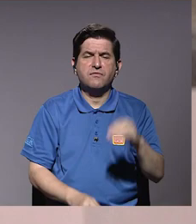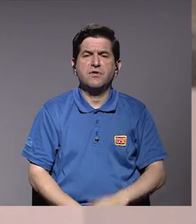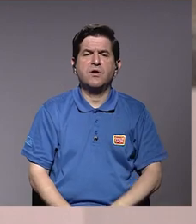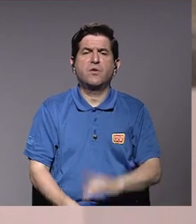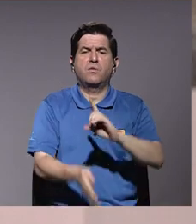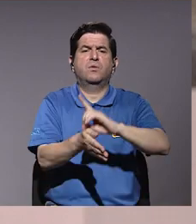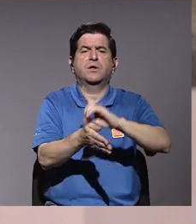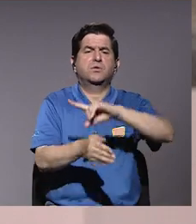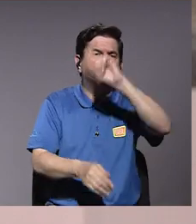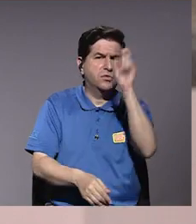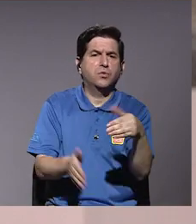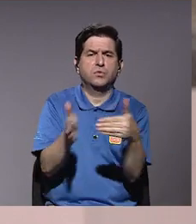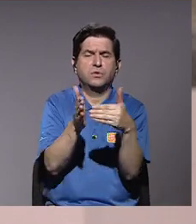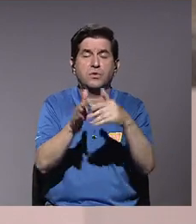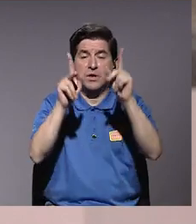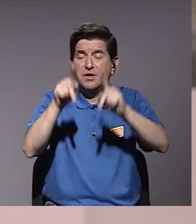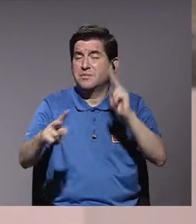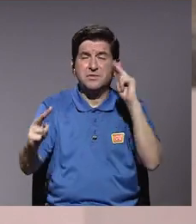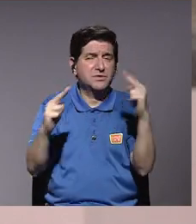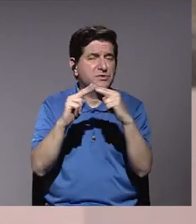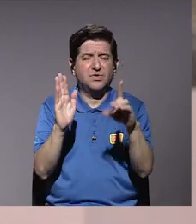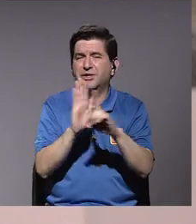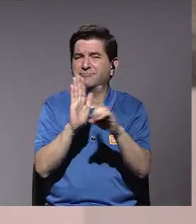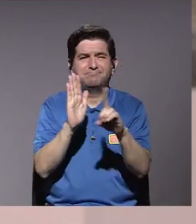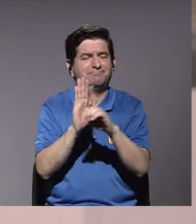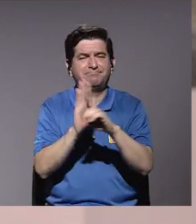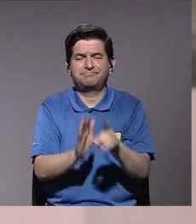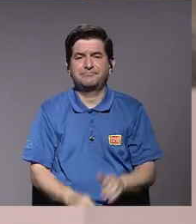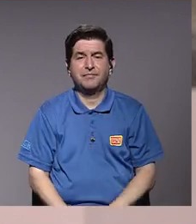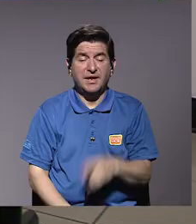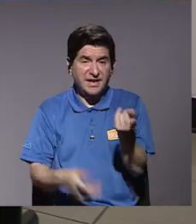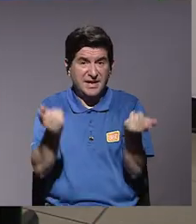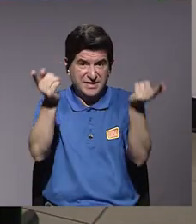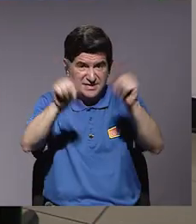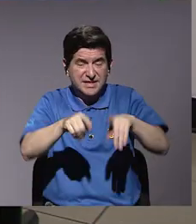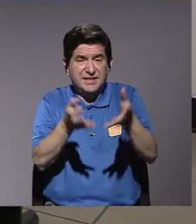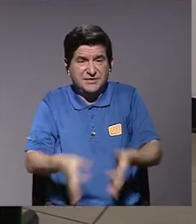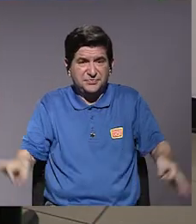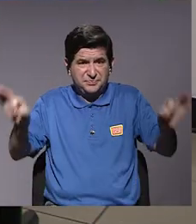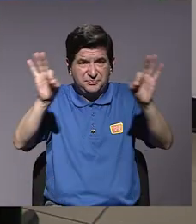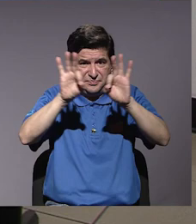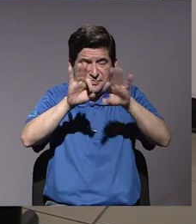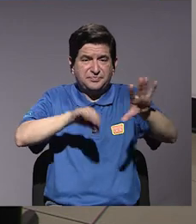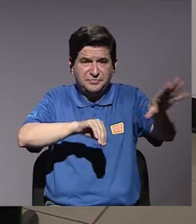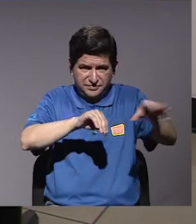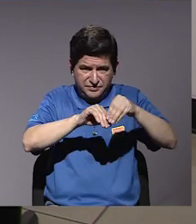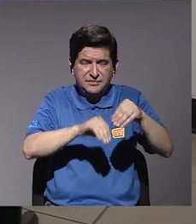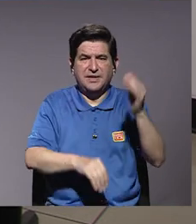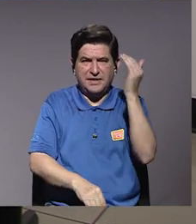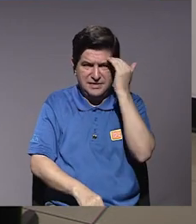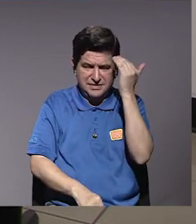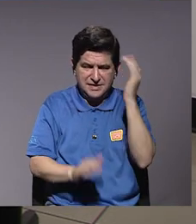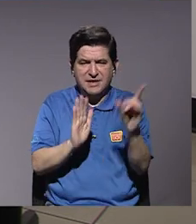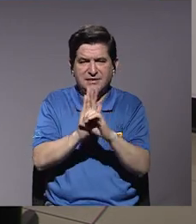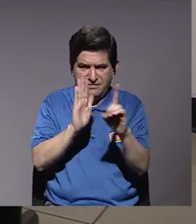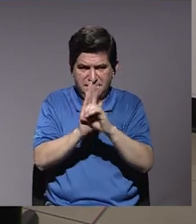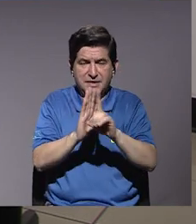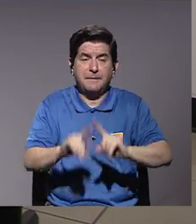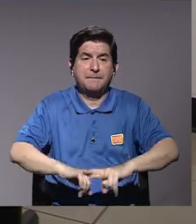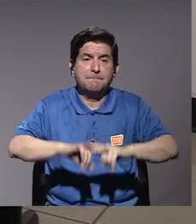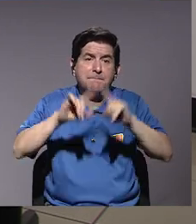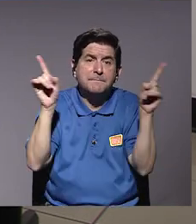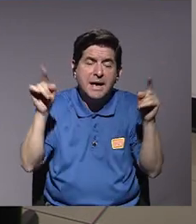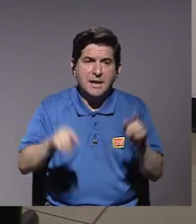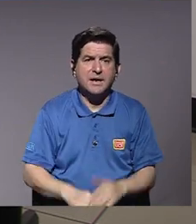Y generalmente las personas desconocen mucho de sus derechos. En este caso, tal vez es importante, además, obviamente, de conocer ese derecho,